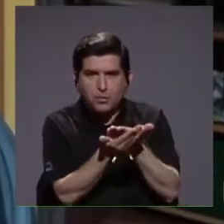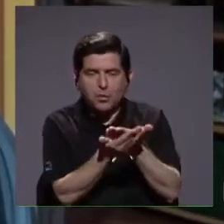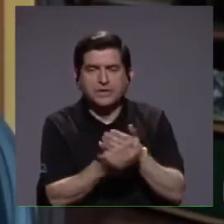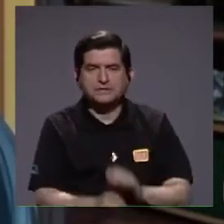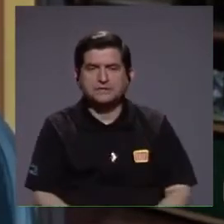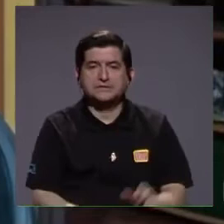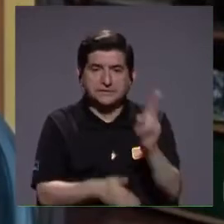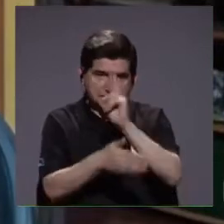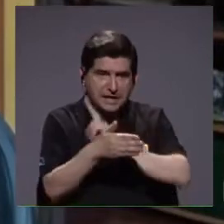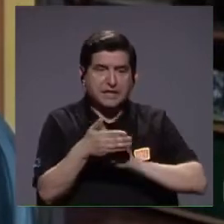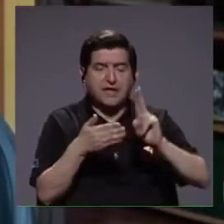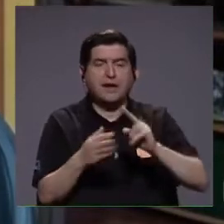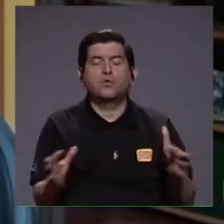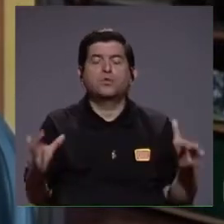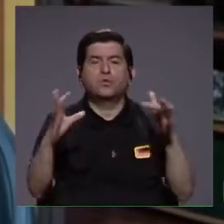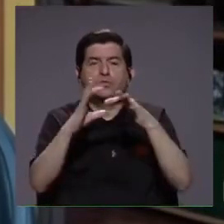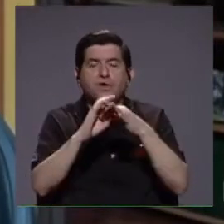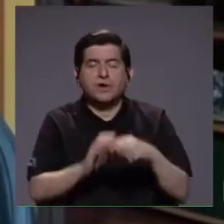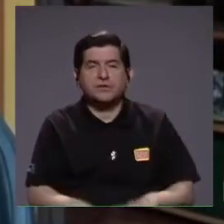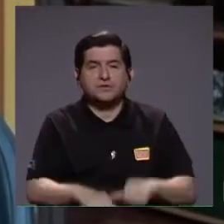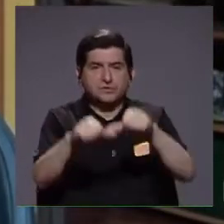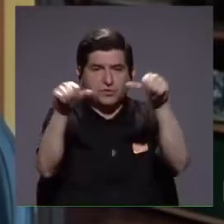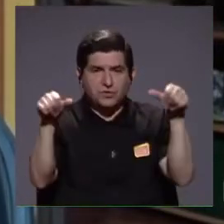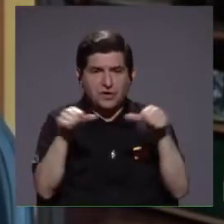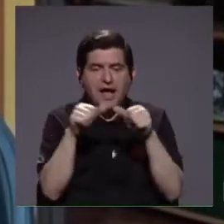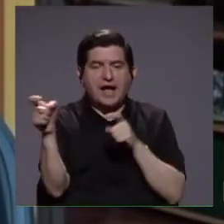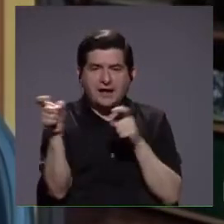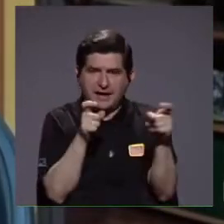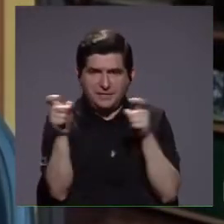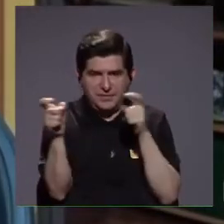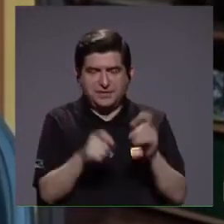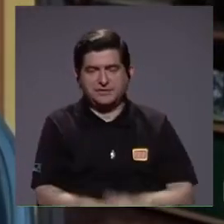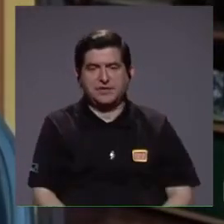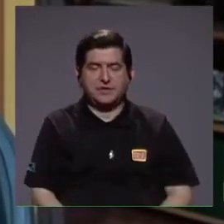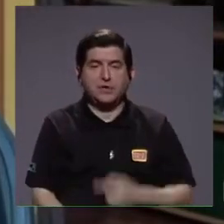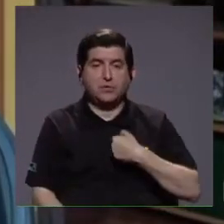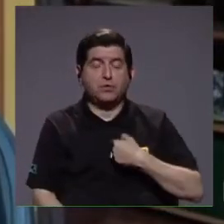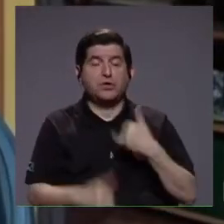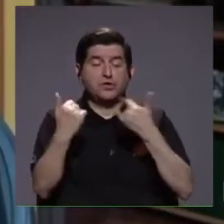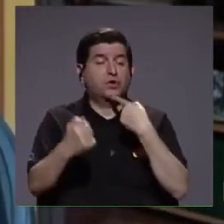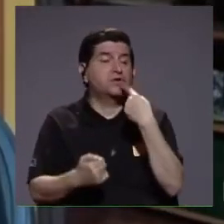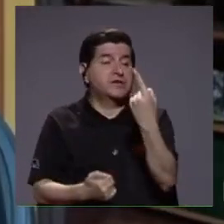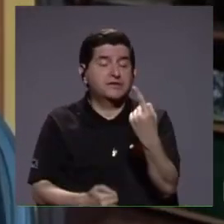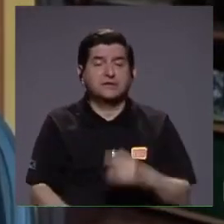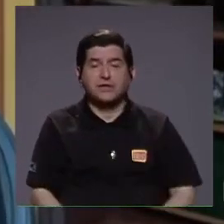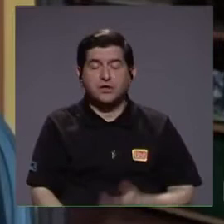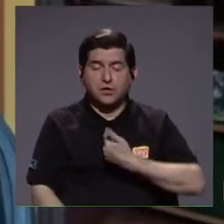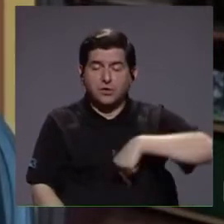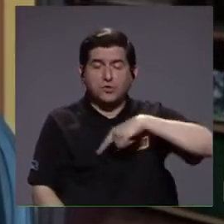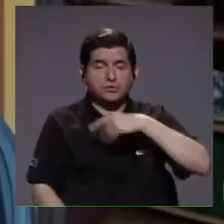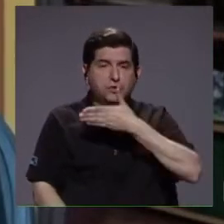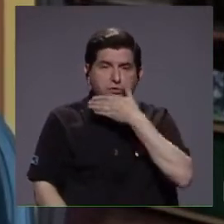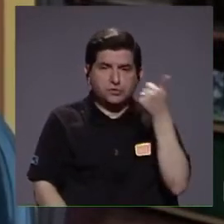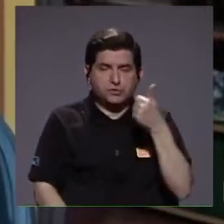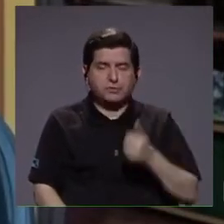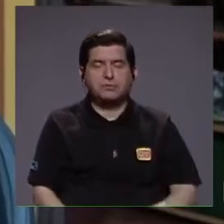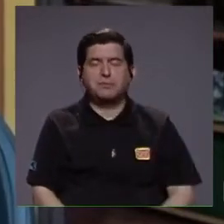propuesta universitaria con respecto al sector administrativo, y adelanto criterio que estaríamos en la